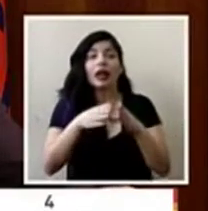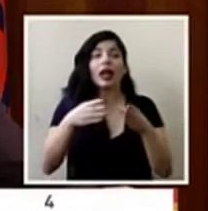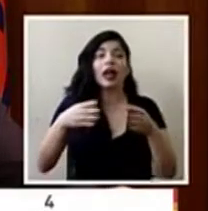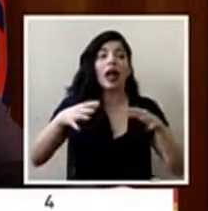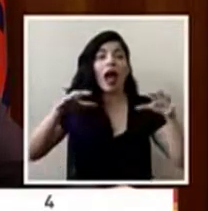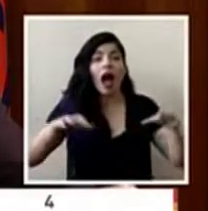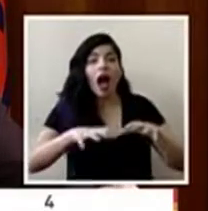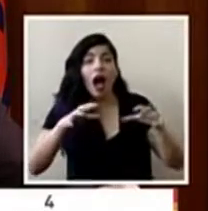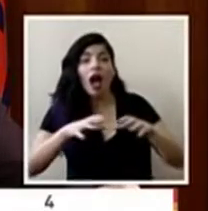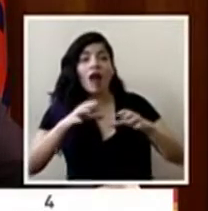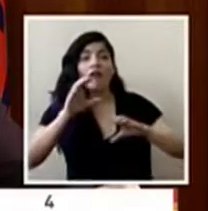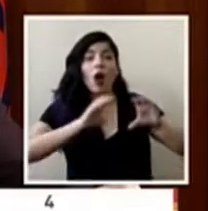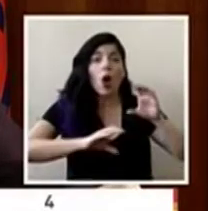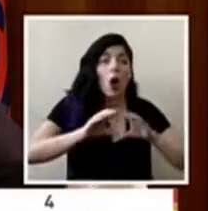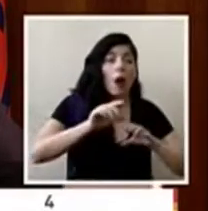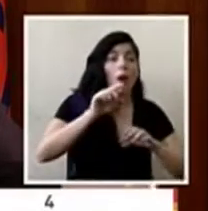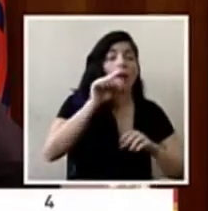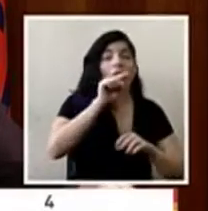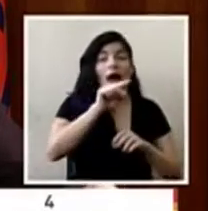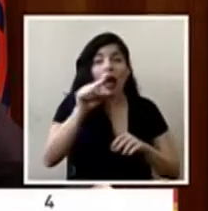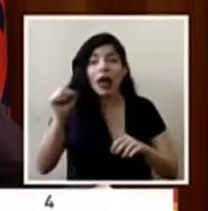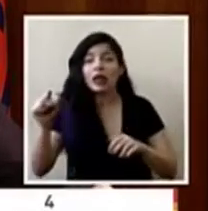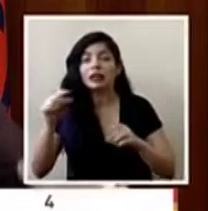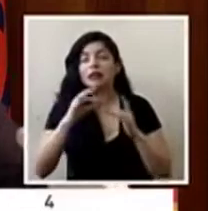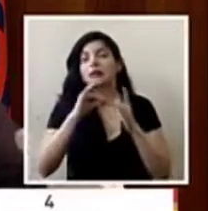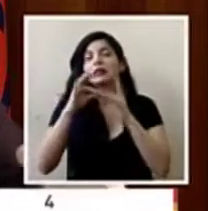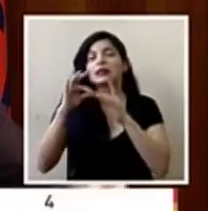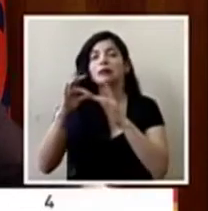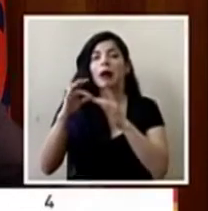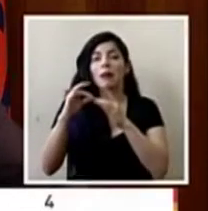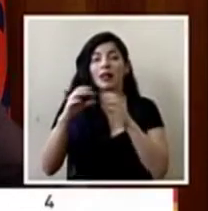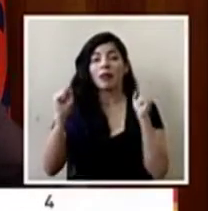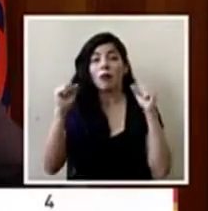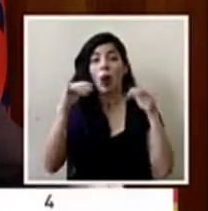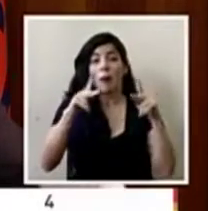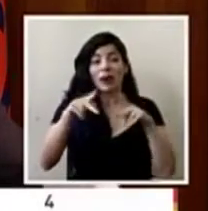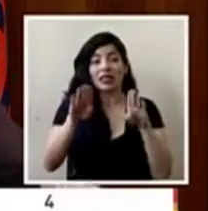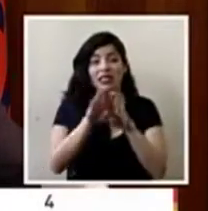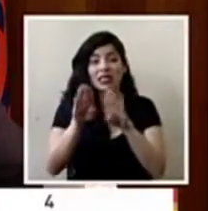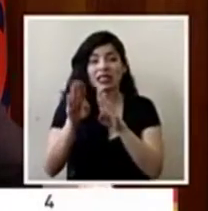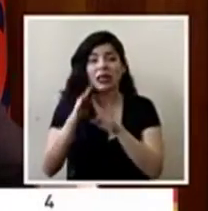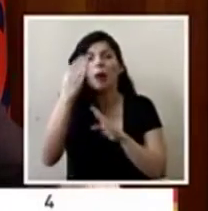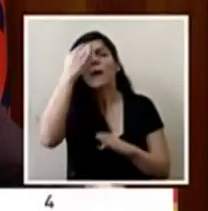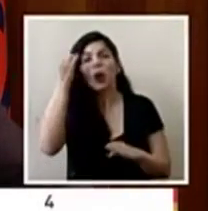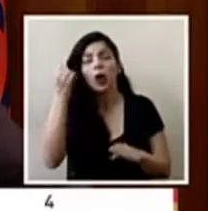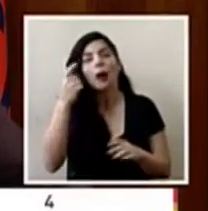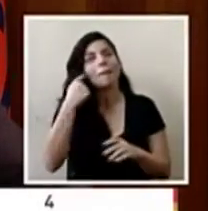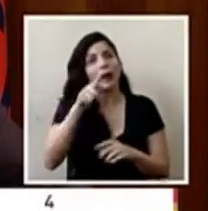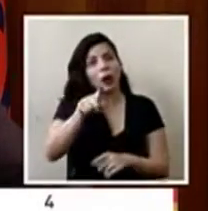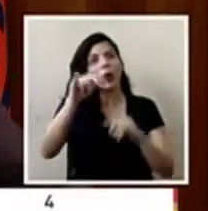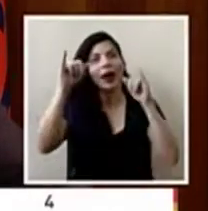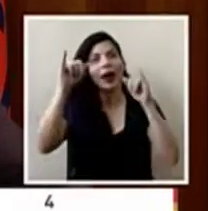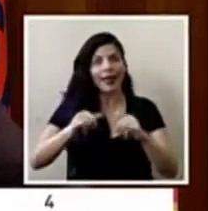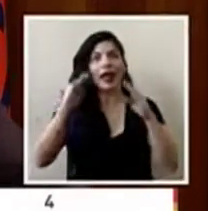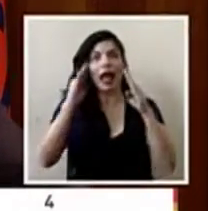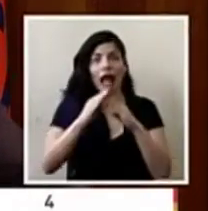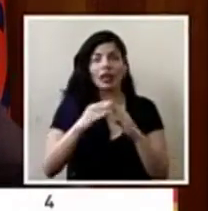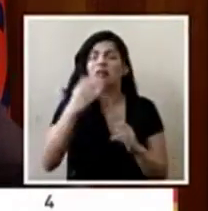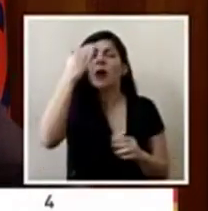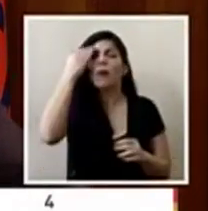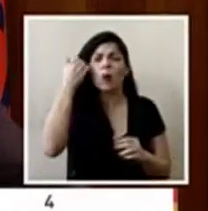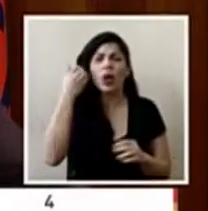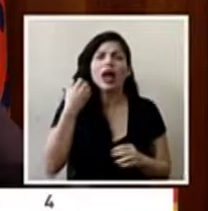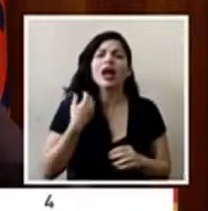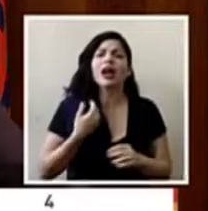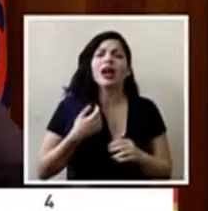la actividad comercial, que especialmente la que aglomera personas? Quédese en casa. ¿Por qué es que estamos